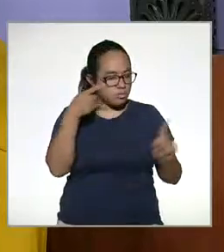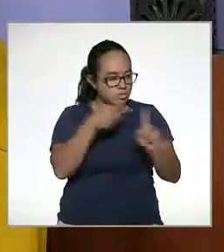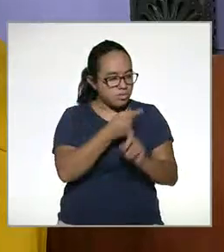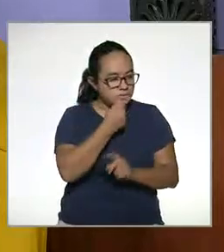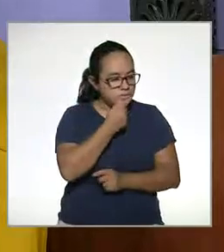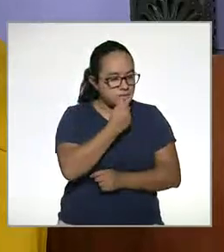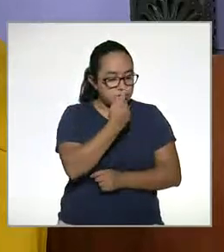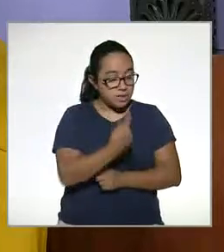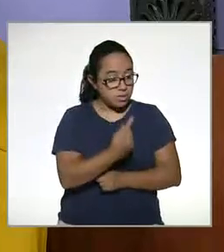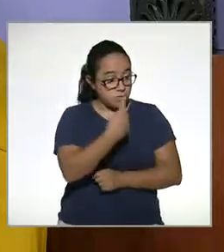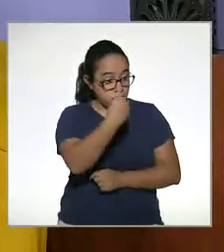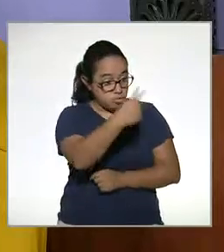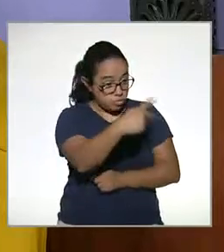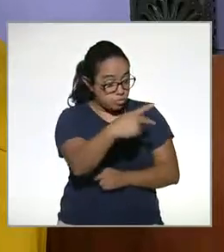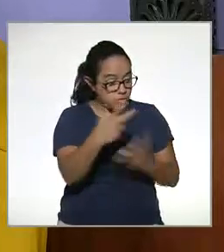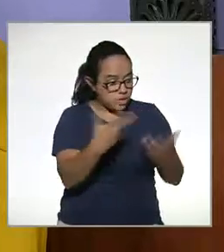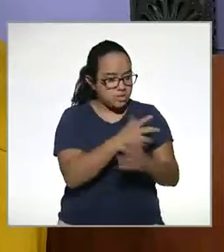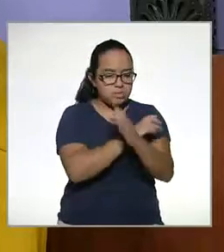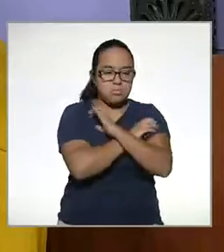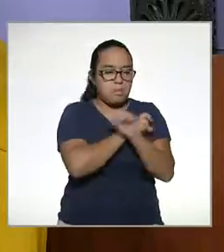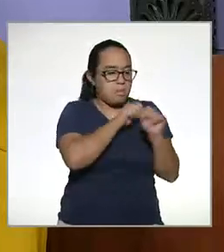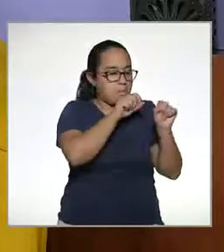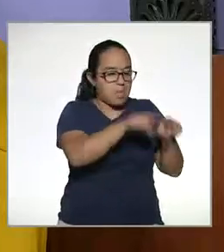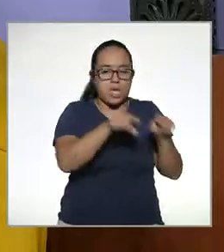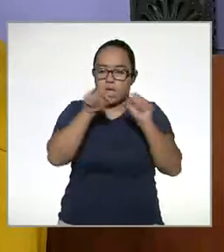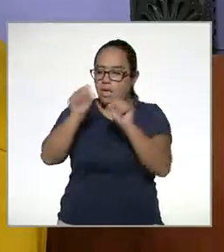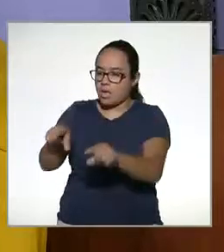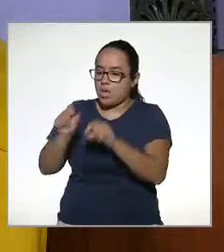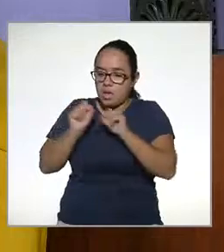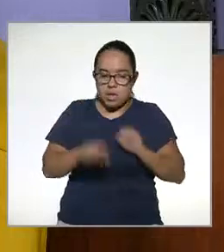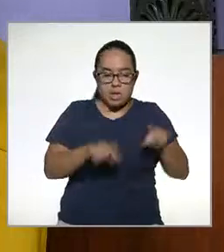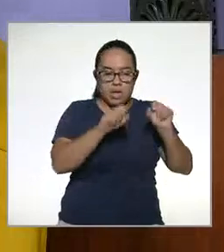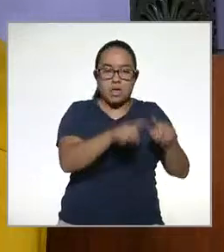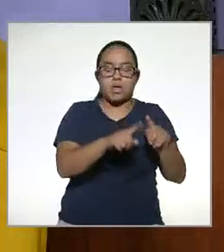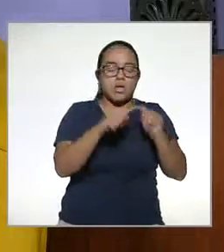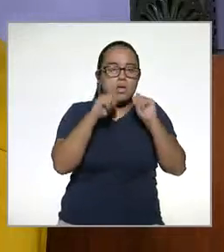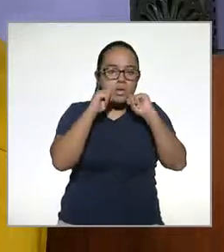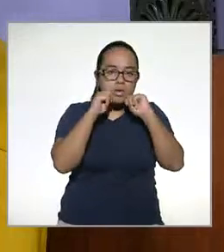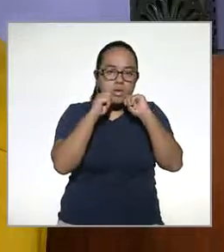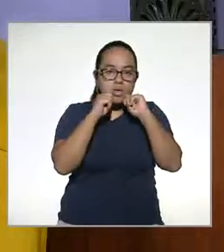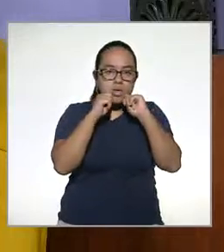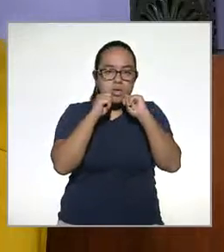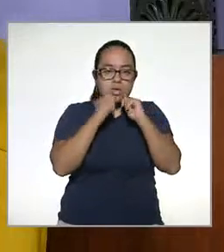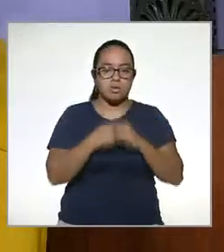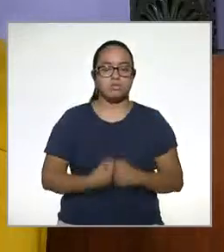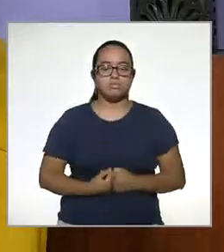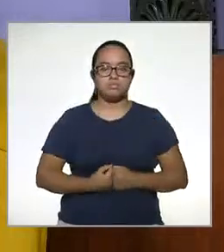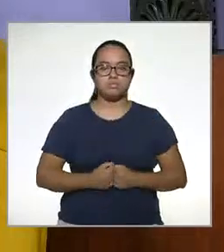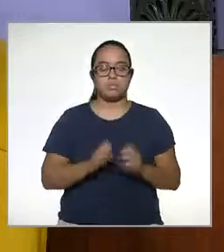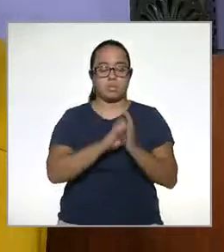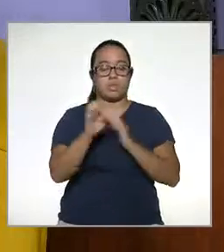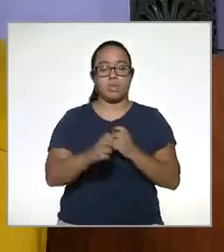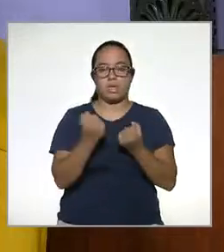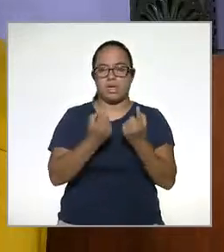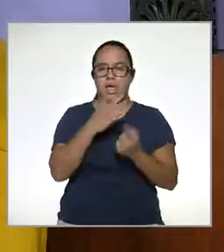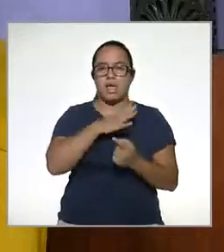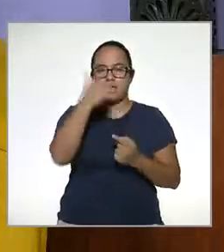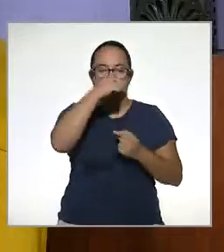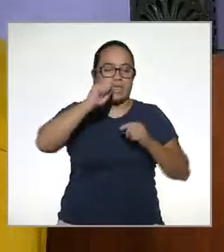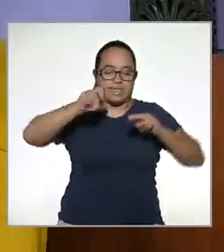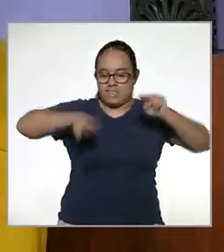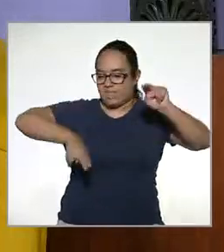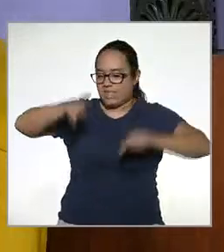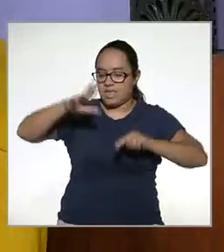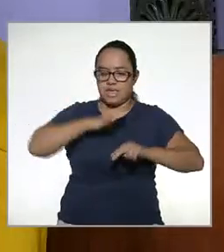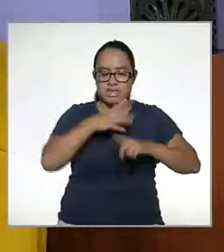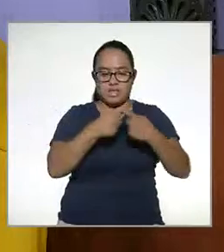eventualmente, donde esté, se va a comportar de una misma manera en relación a una serie, posiblemente en el caso de autismos, que también hay grados, en fin, pero